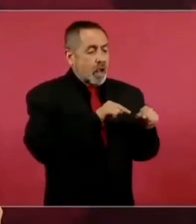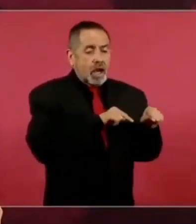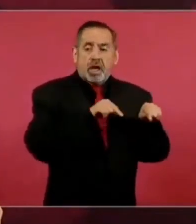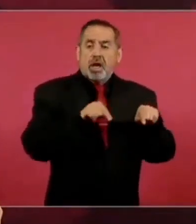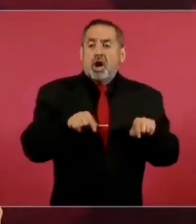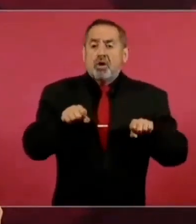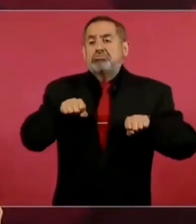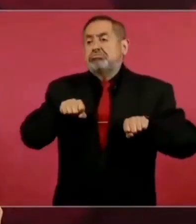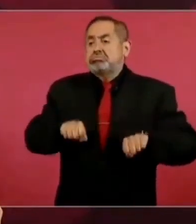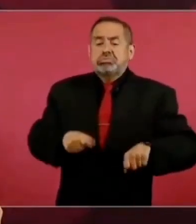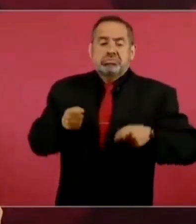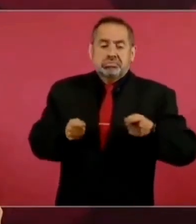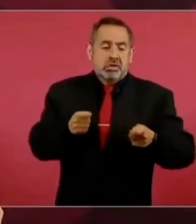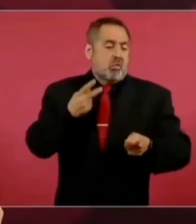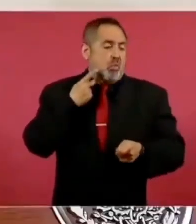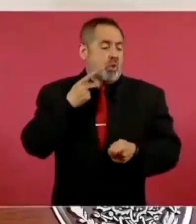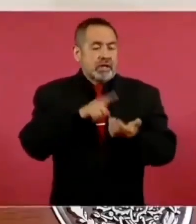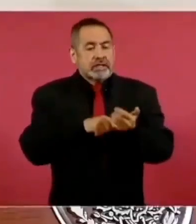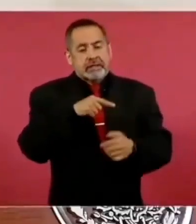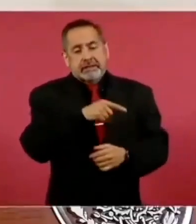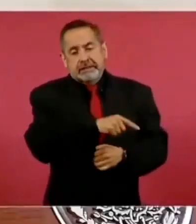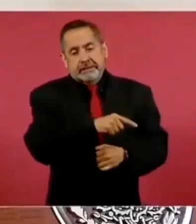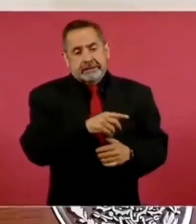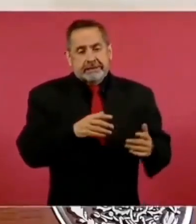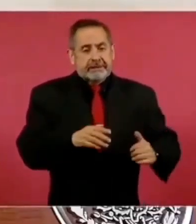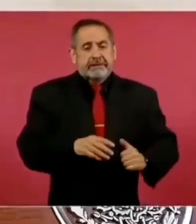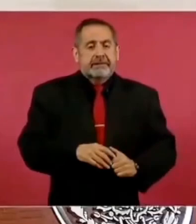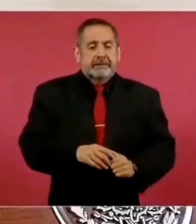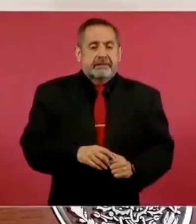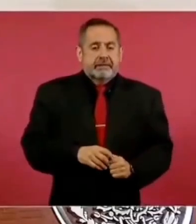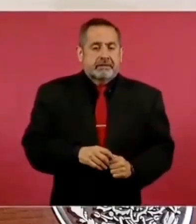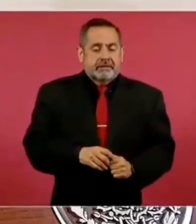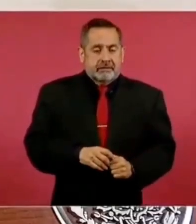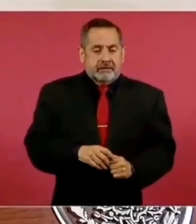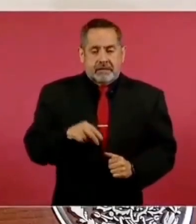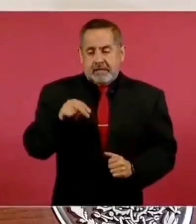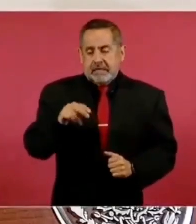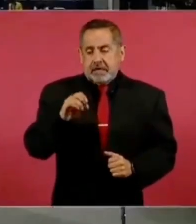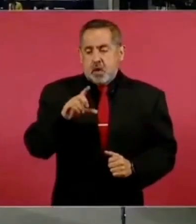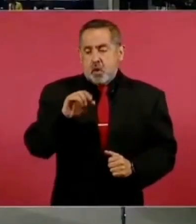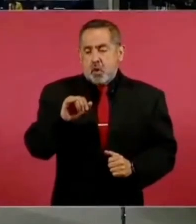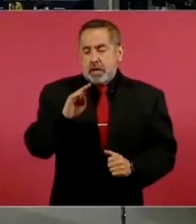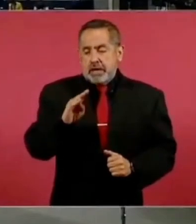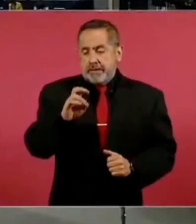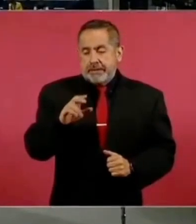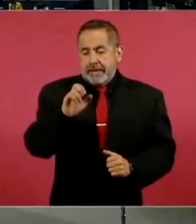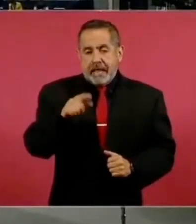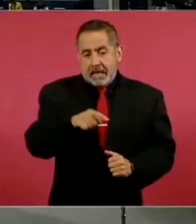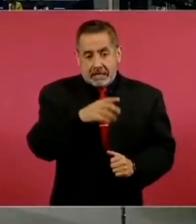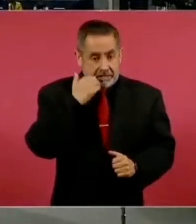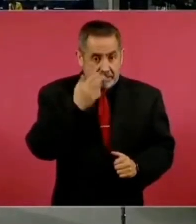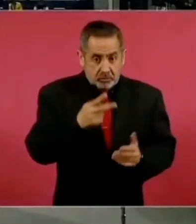regrese la política neoliberal y entreguista